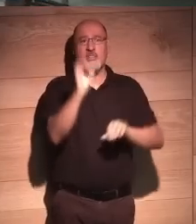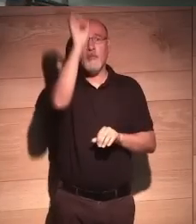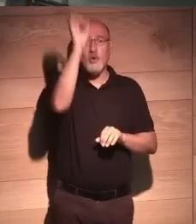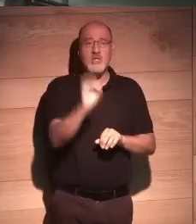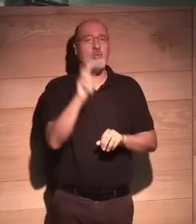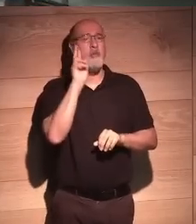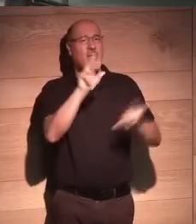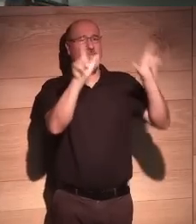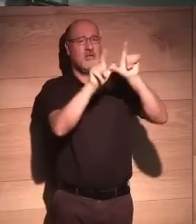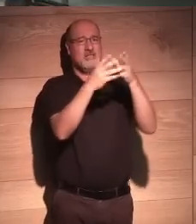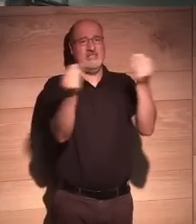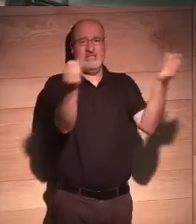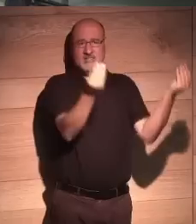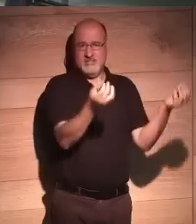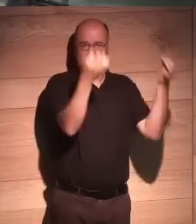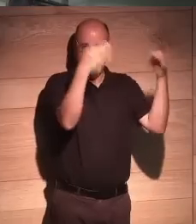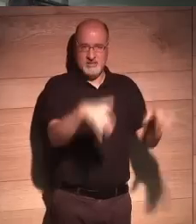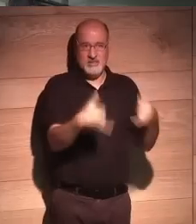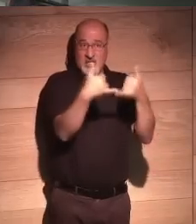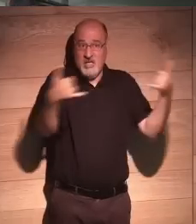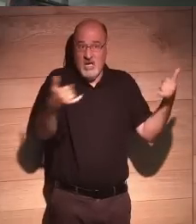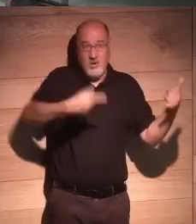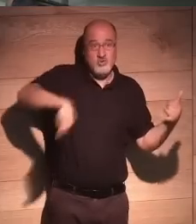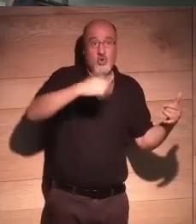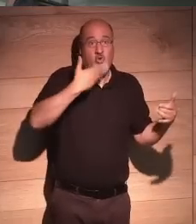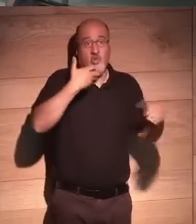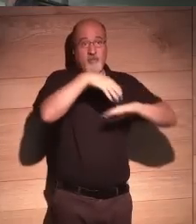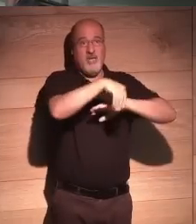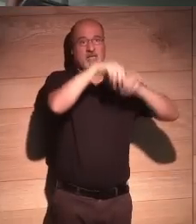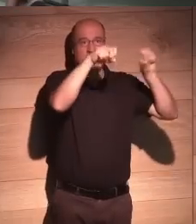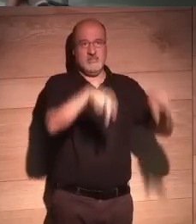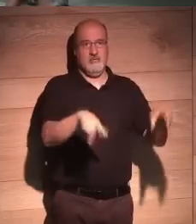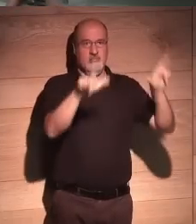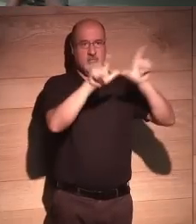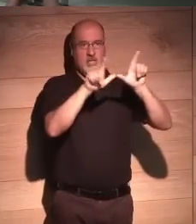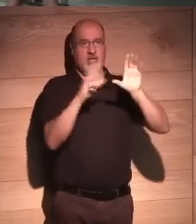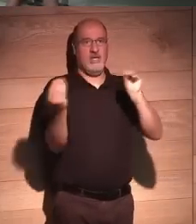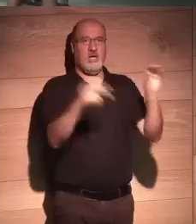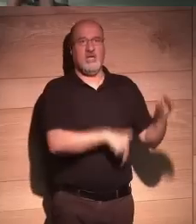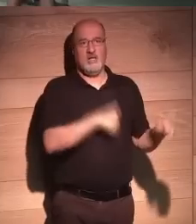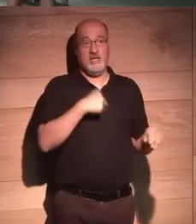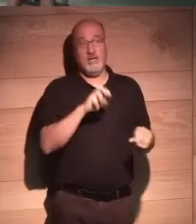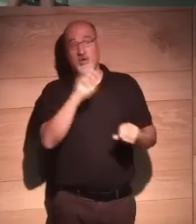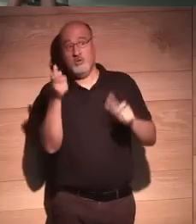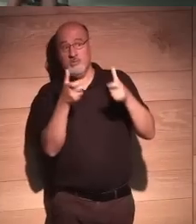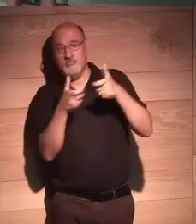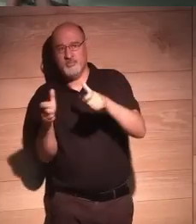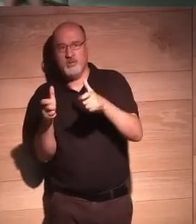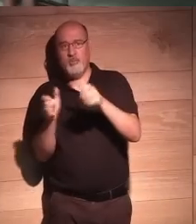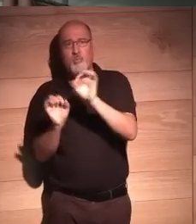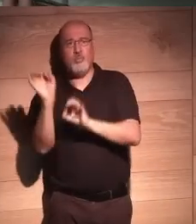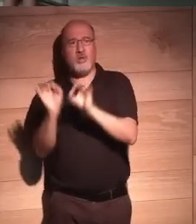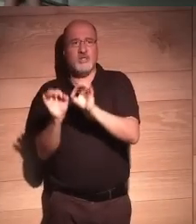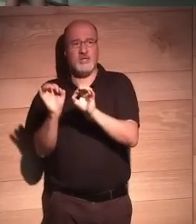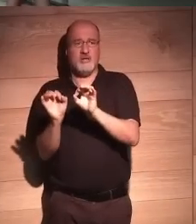que sigue viendo la tele generalista, la tele lineal, la tele que todo el mundo conoce como tal, y el otro porcentaje, bueno, hay un estudio